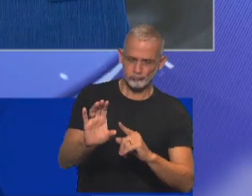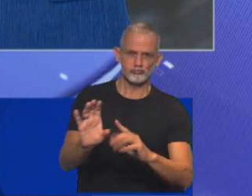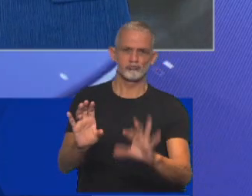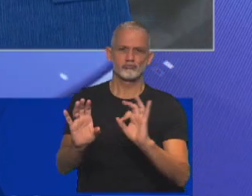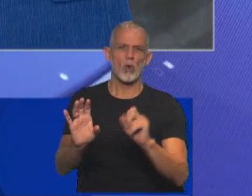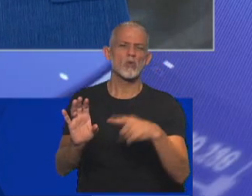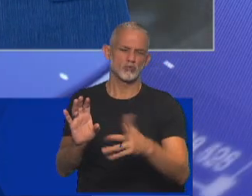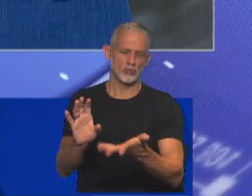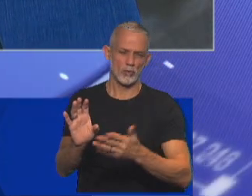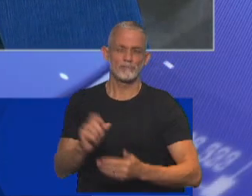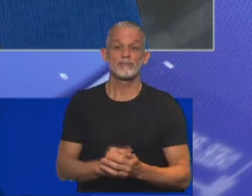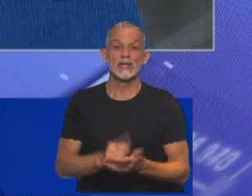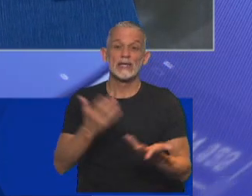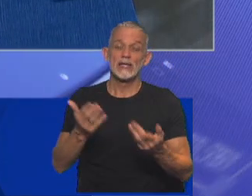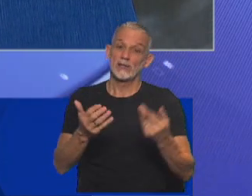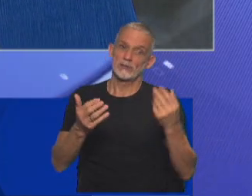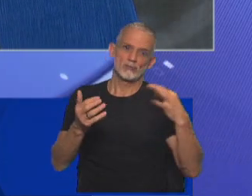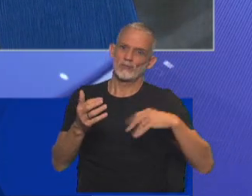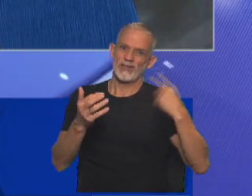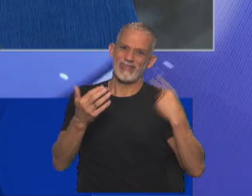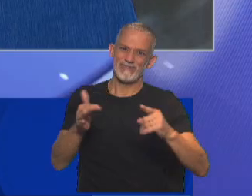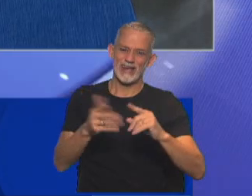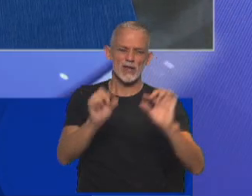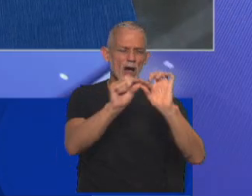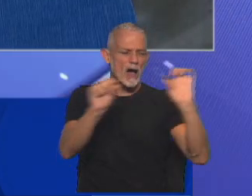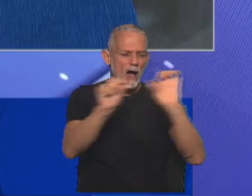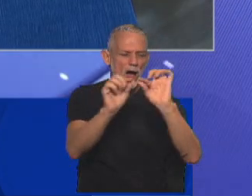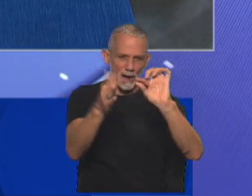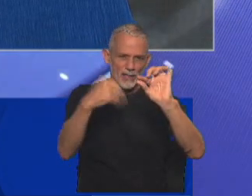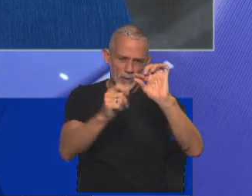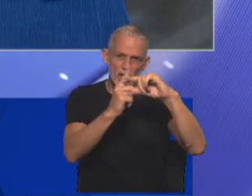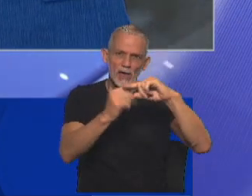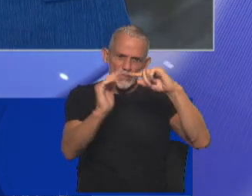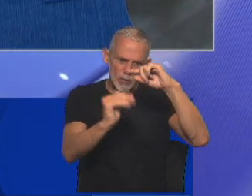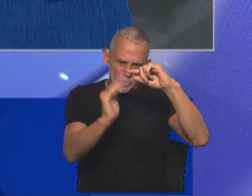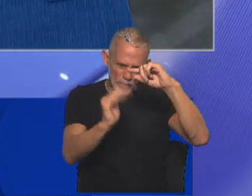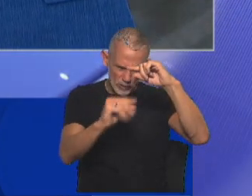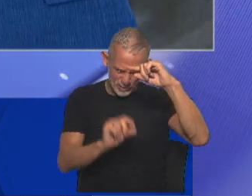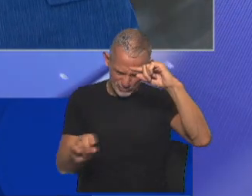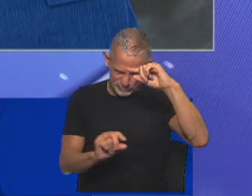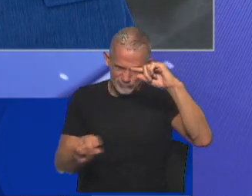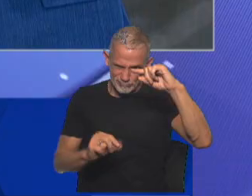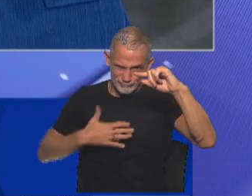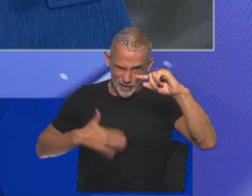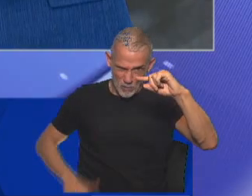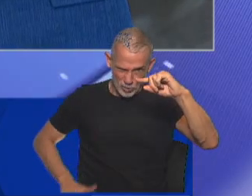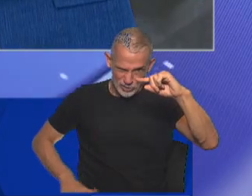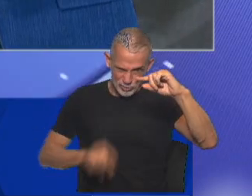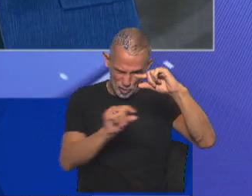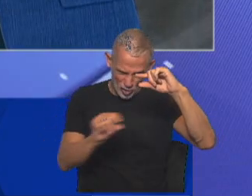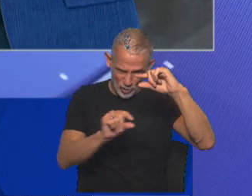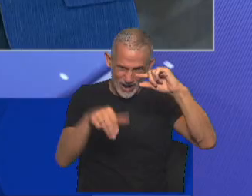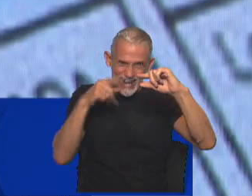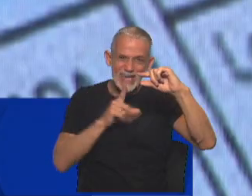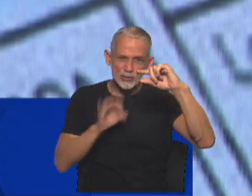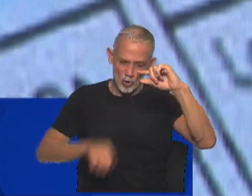y después, que es distinto, sueldo bruto es lo que uno ve en la parte de arriba del recibo de sueldo, en la parte de abajo es sueldo, claro,